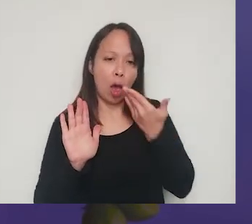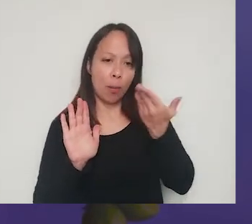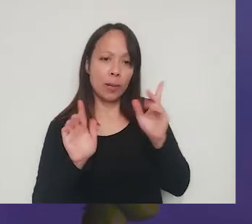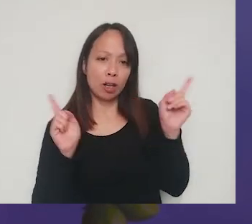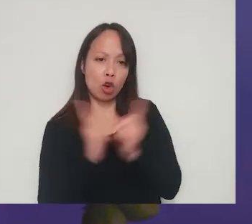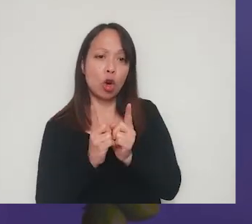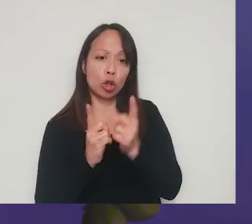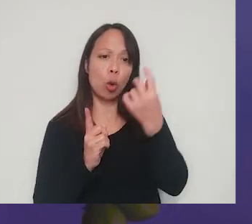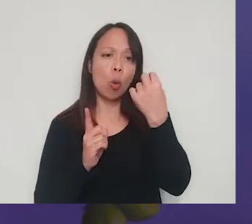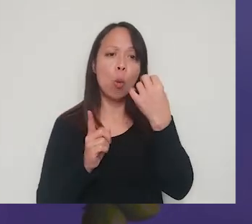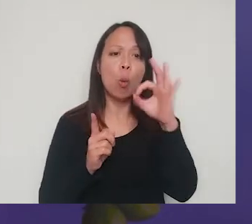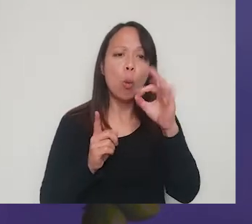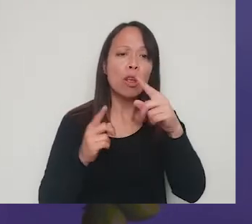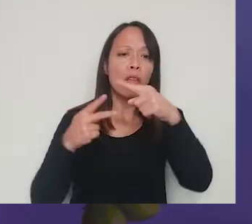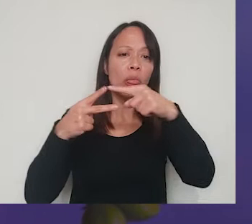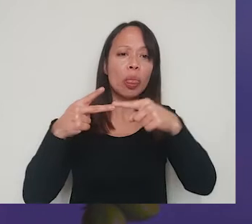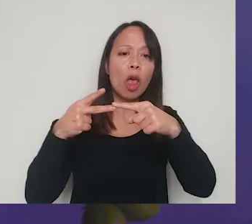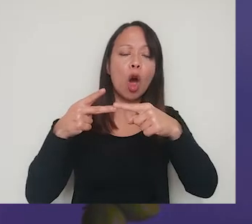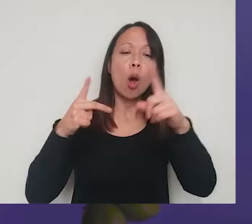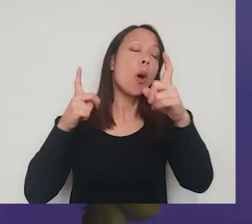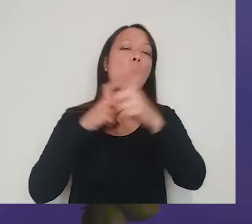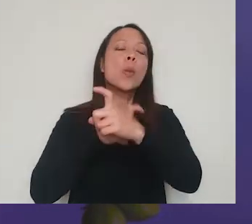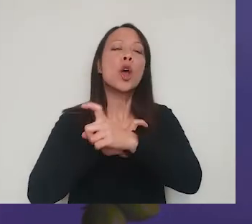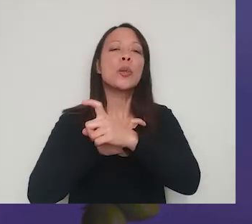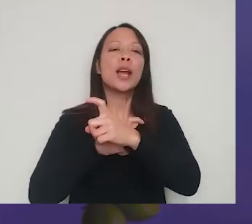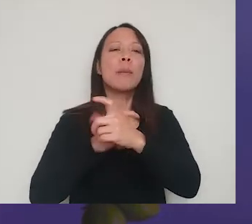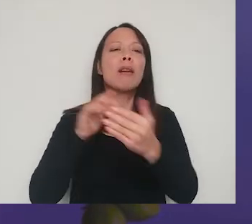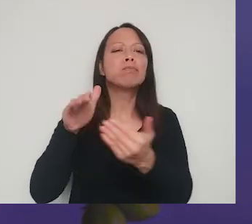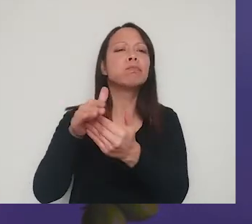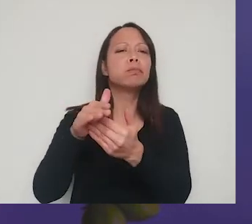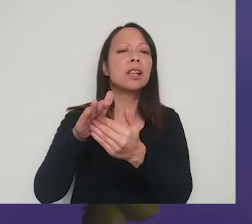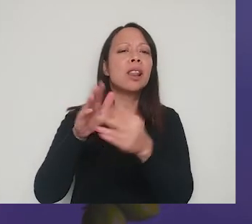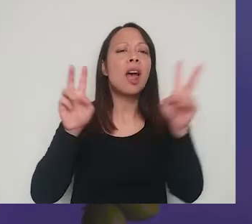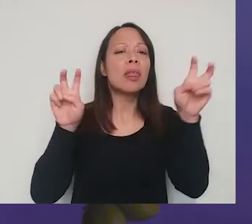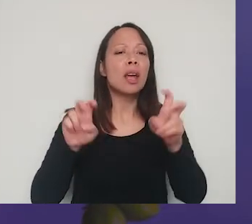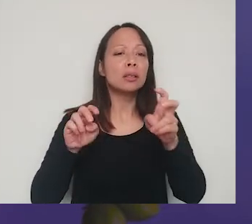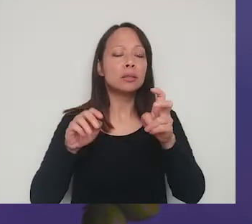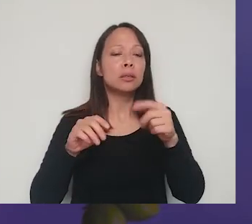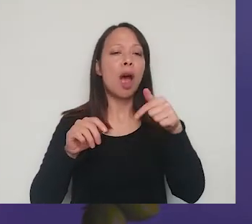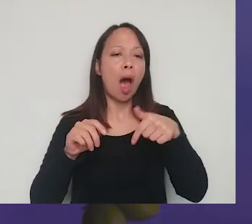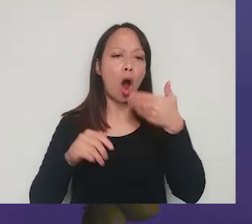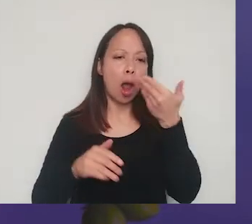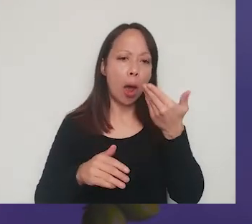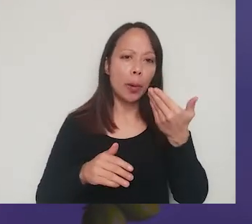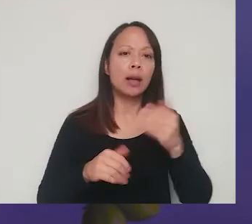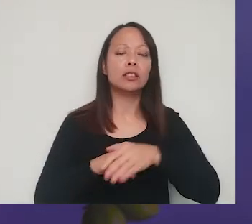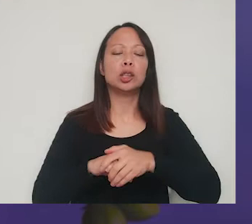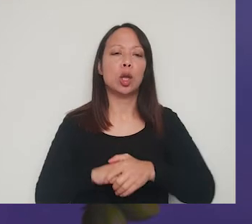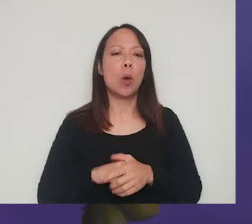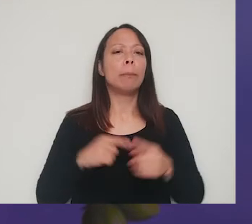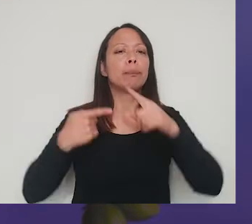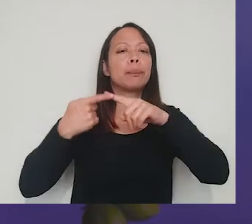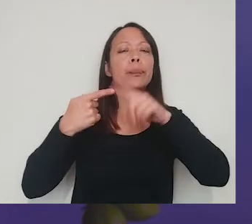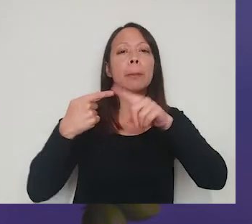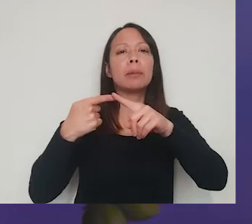por una cuestión de tiempo voy a hacer únicamente mención a dos problemas fundamentales que hacen a la temática que estoy desarrollando, que